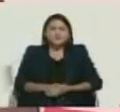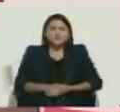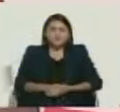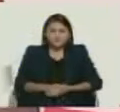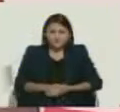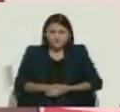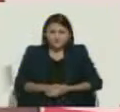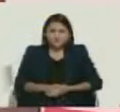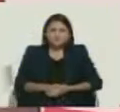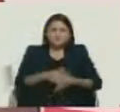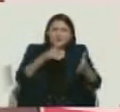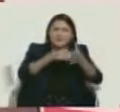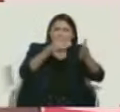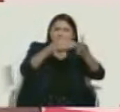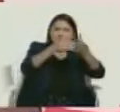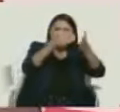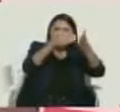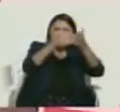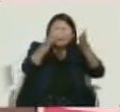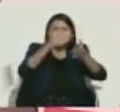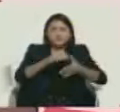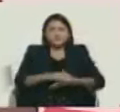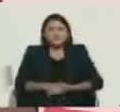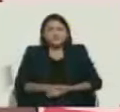los atacaron, los llamaron, ¿cómo se llama?